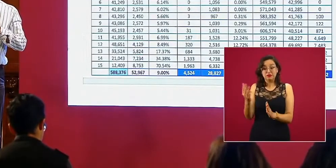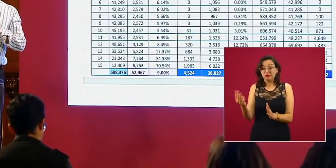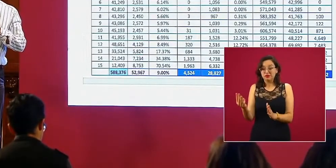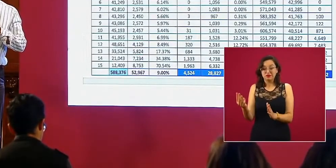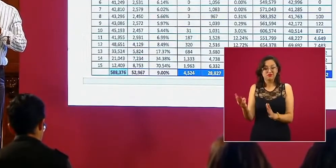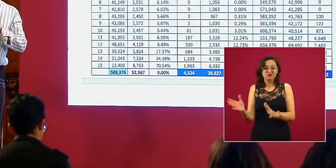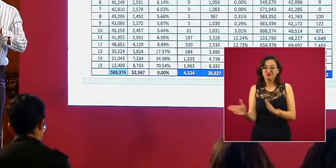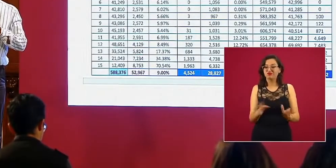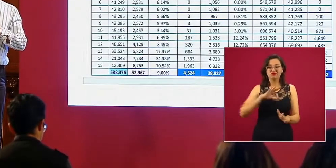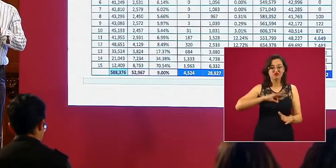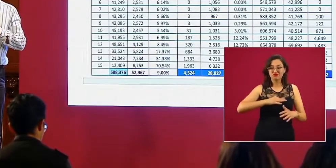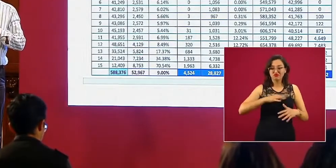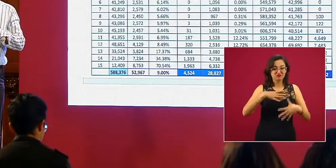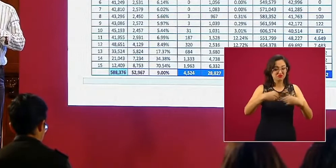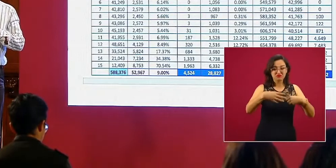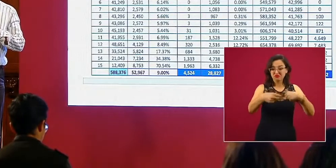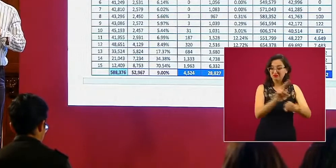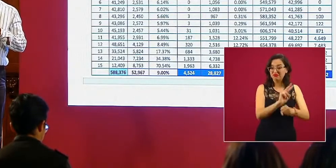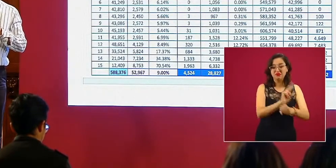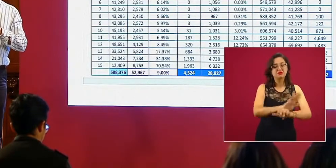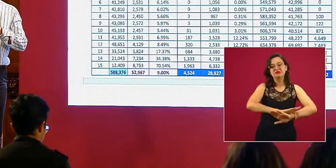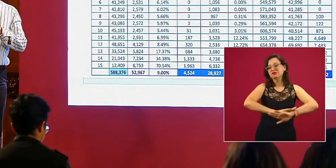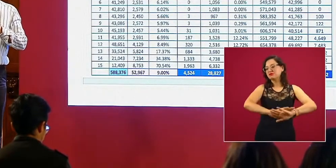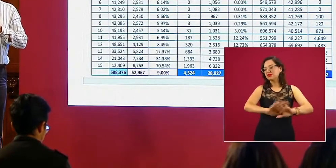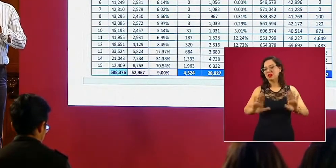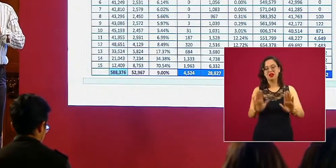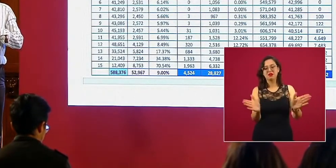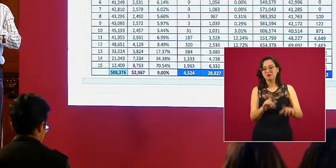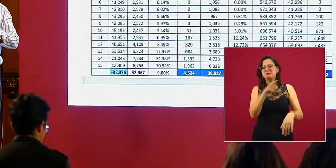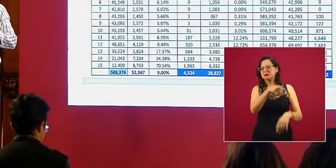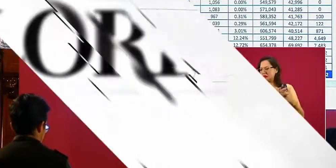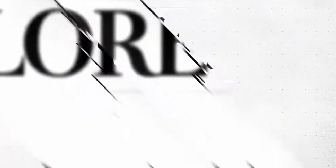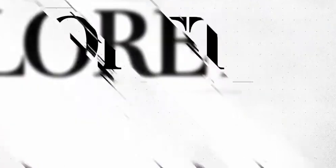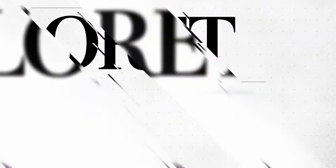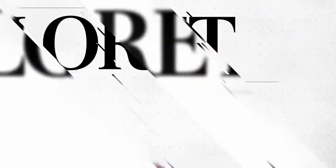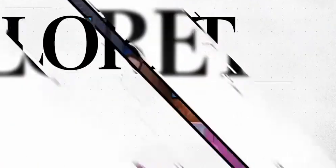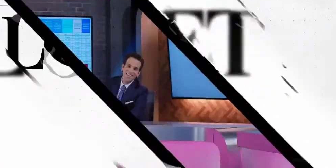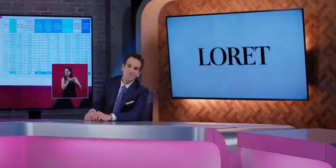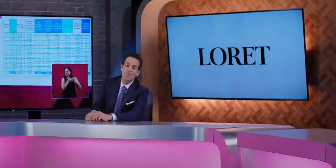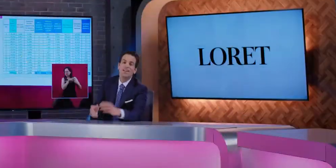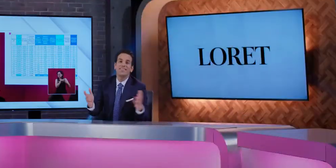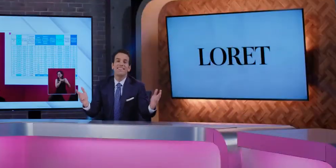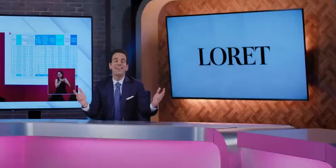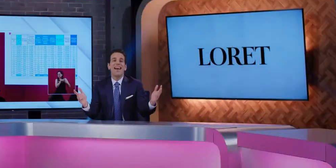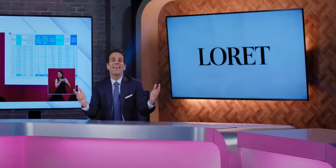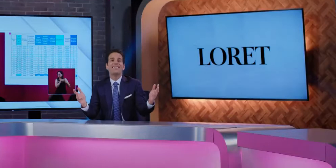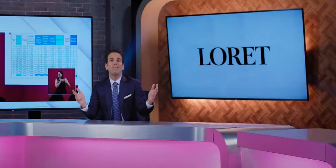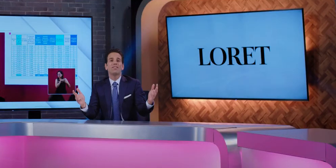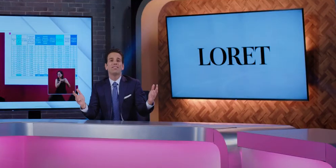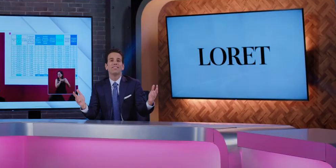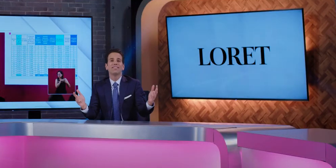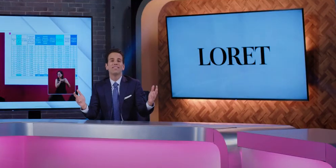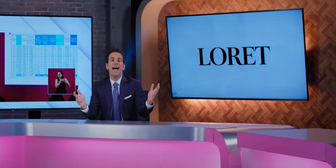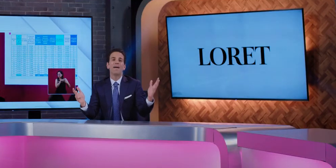Olvídense de la vigilancia centinela, seguirá operando ahí en el fondo, pero ya no es procedente. Muerto el centinela,